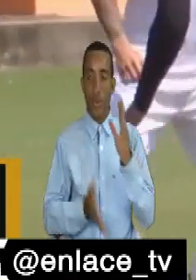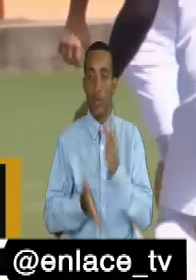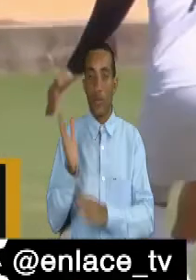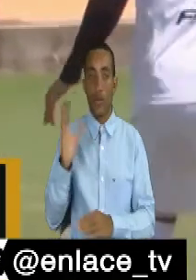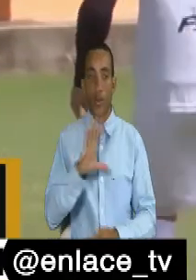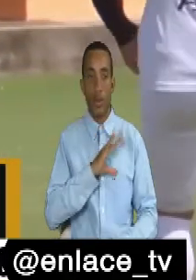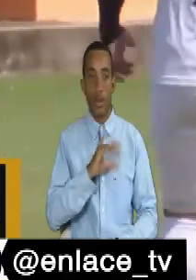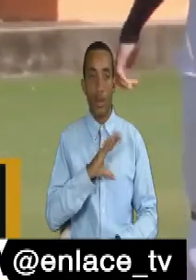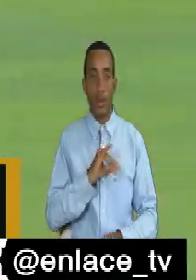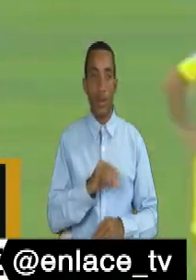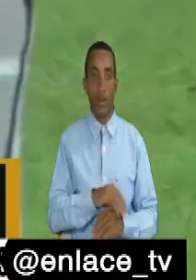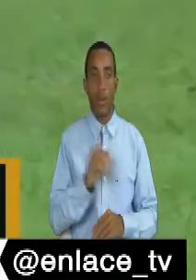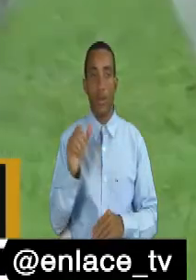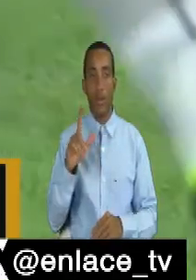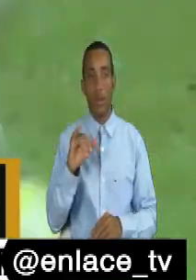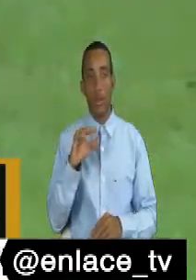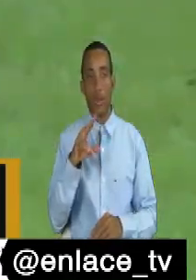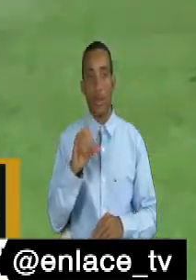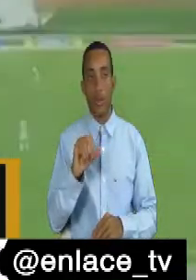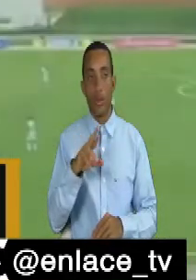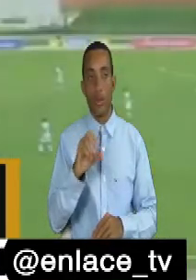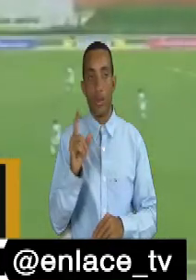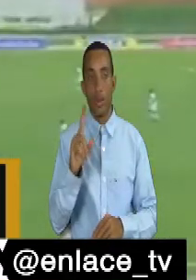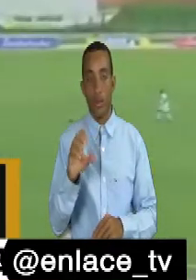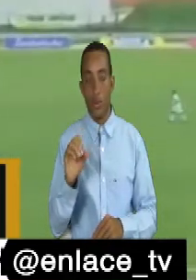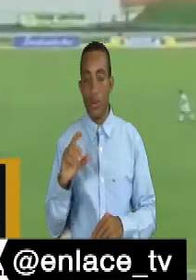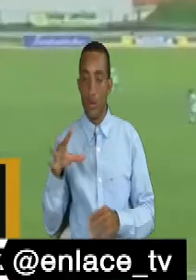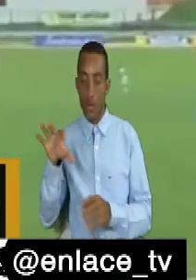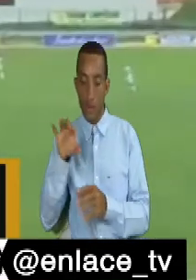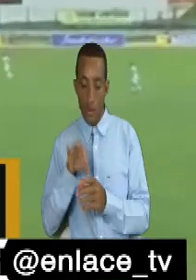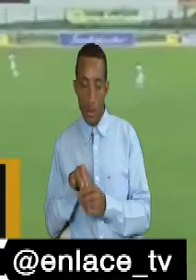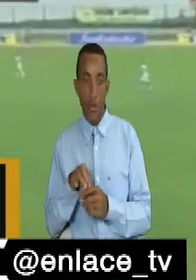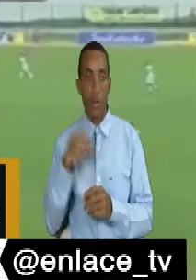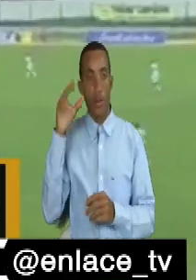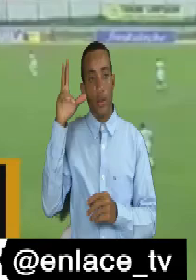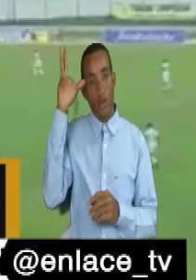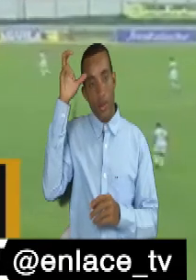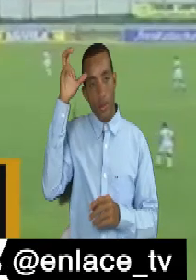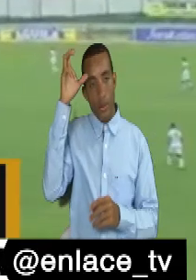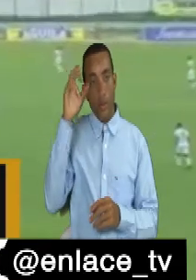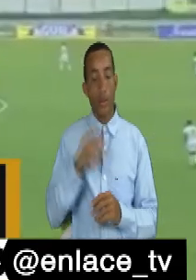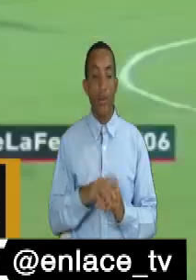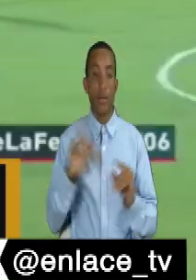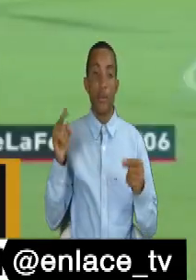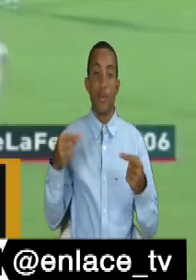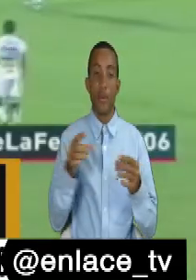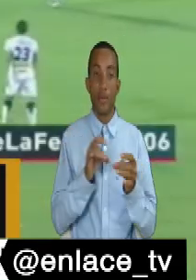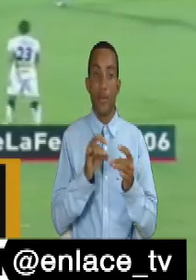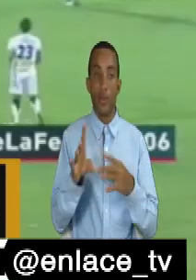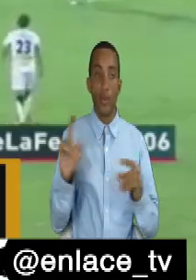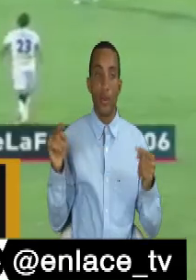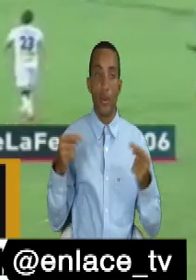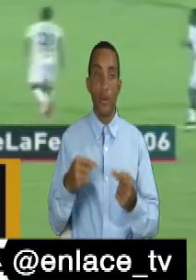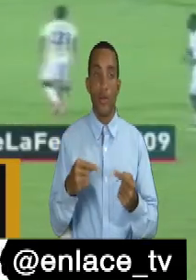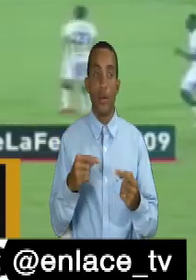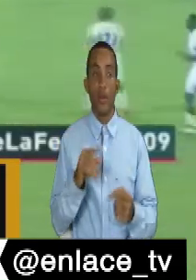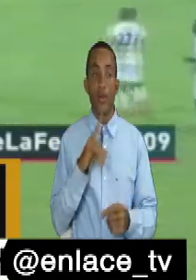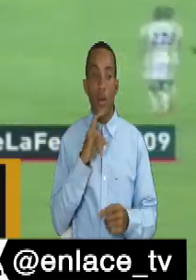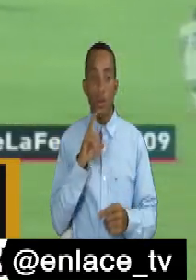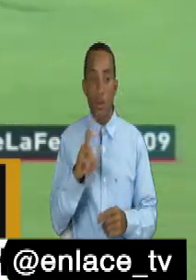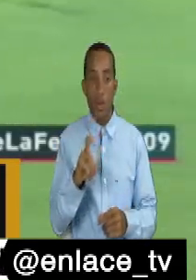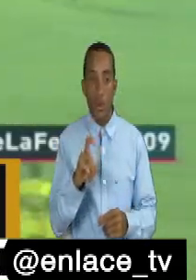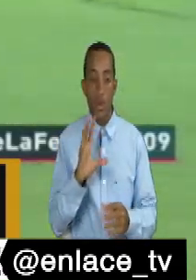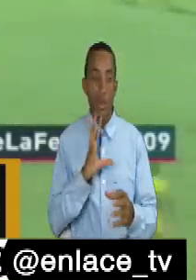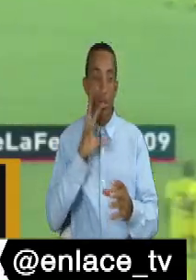del América de Cali. Por otro lado, el club de la ciudad informó que el partido programado por la primera fecha contra el Atlético Bucaramanga en condición